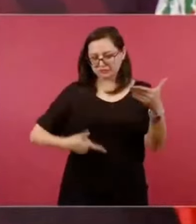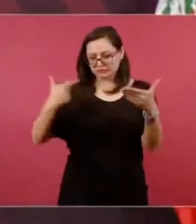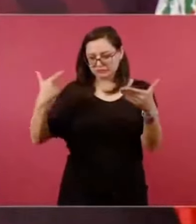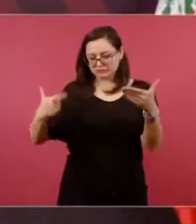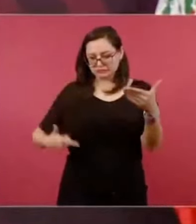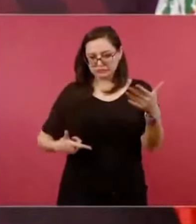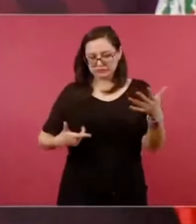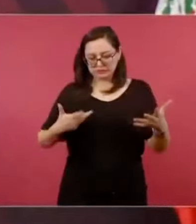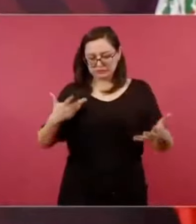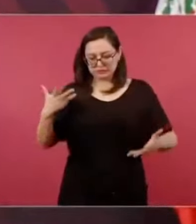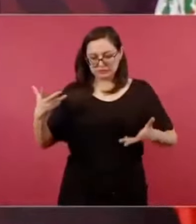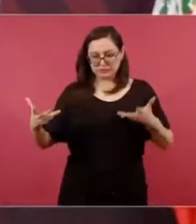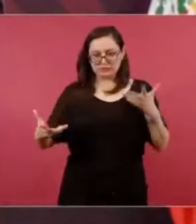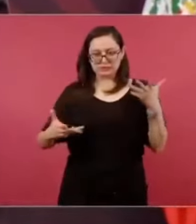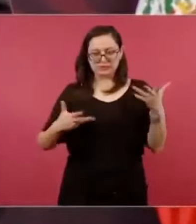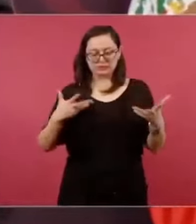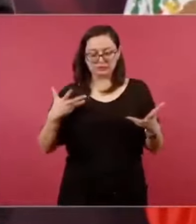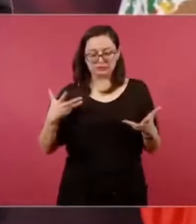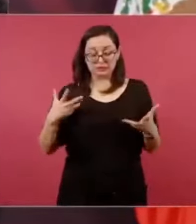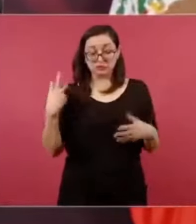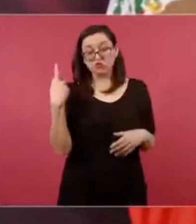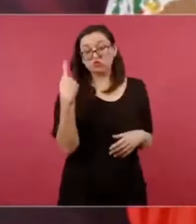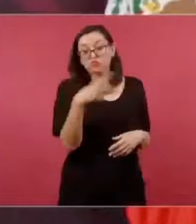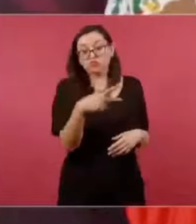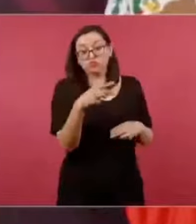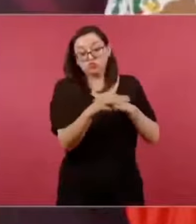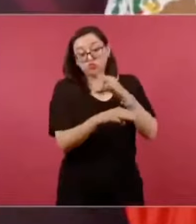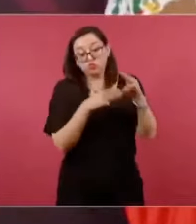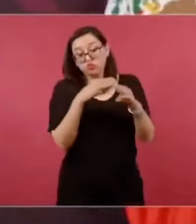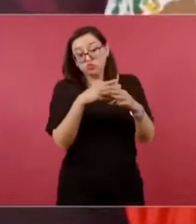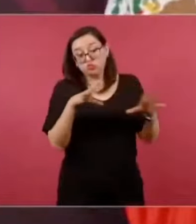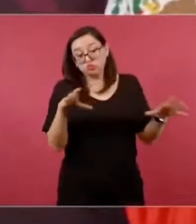hablando, regresando a lo de la burbuja.